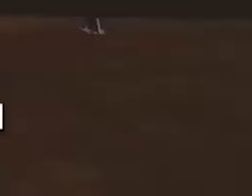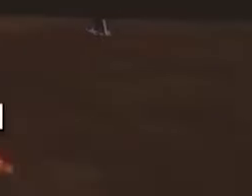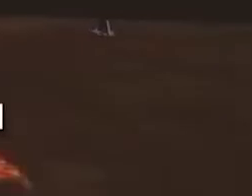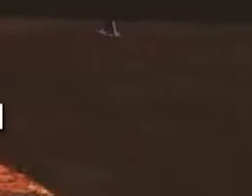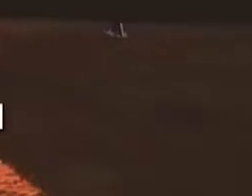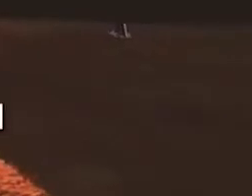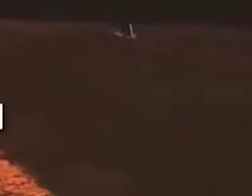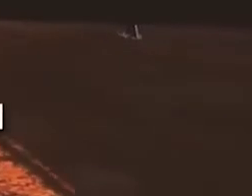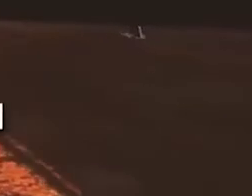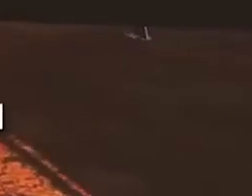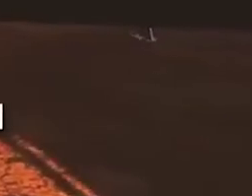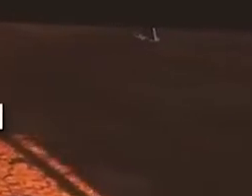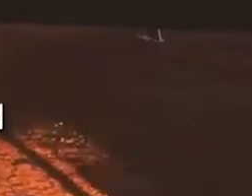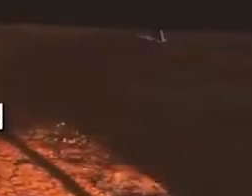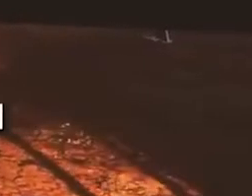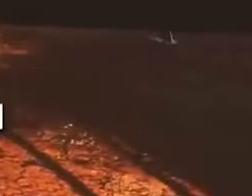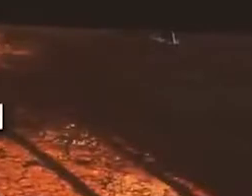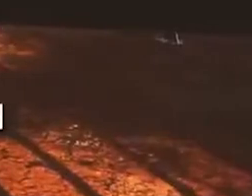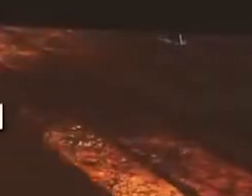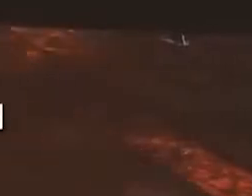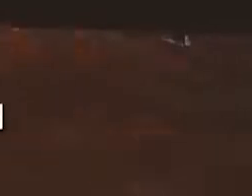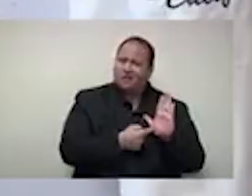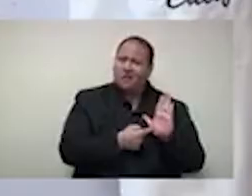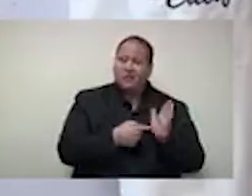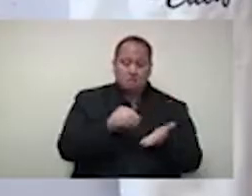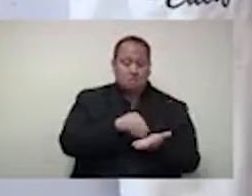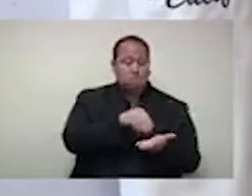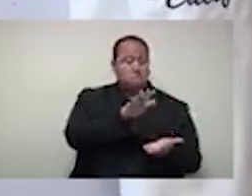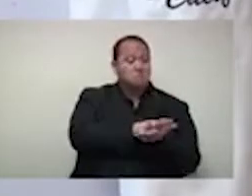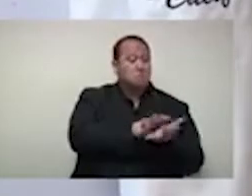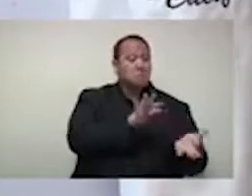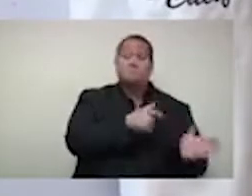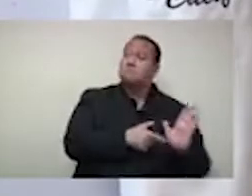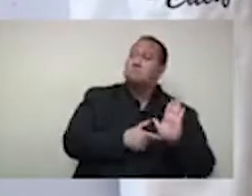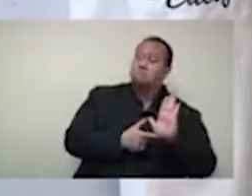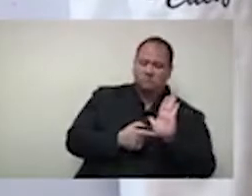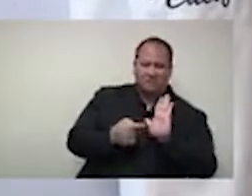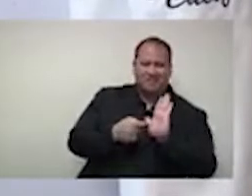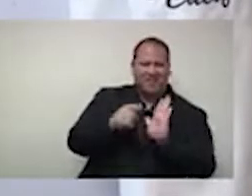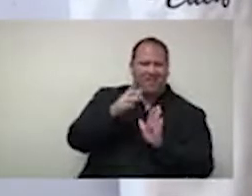Es ilícito, y nosotros partimos de esa premisa de que el contrato fue